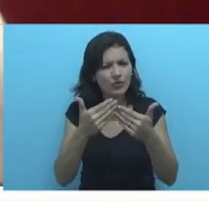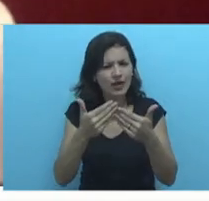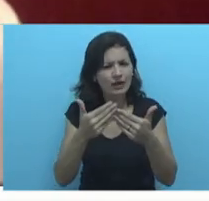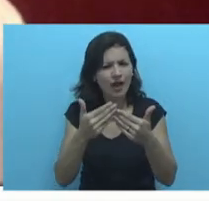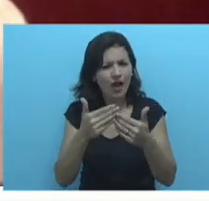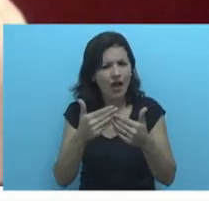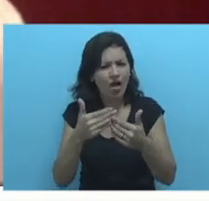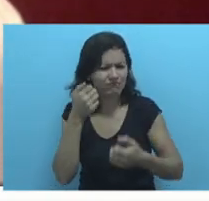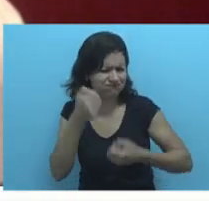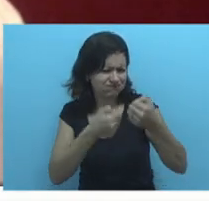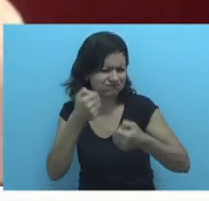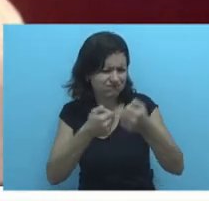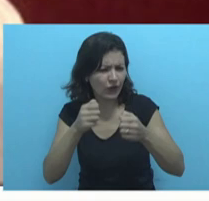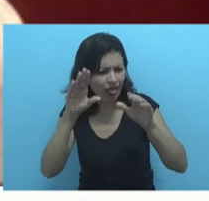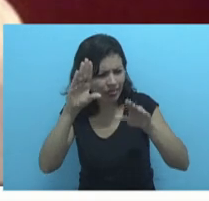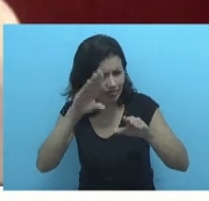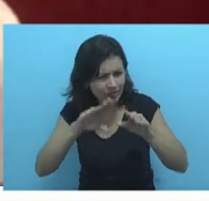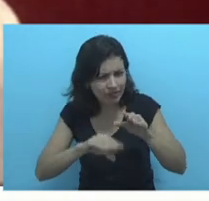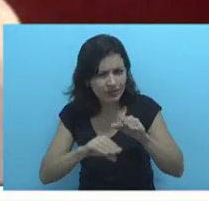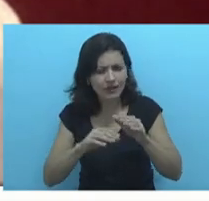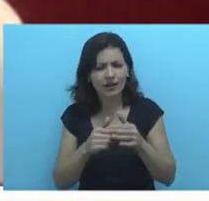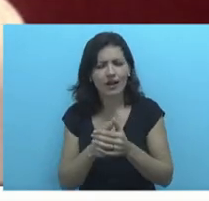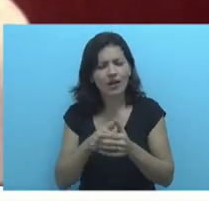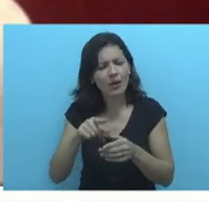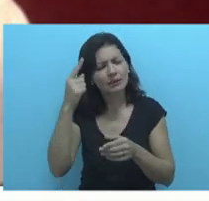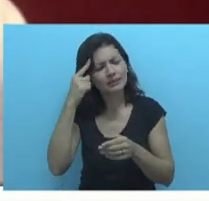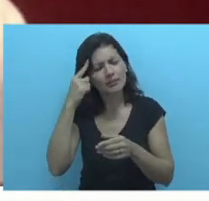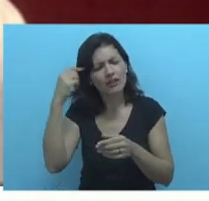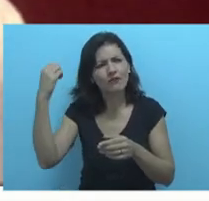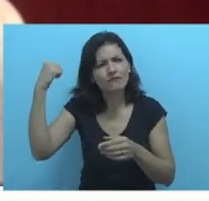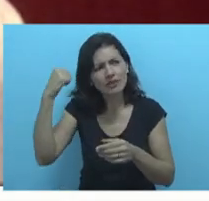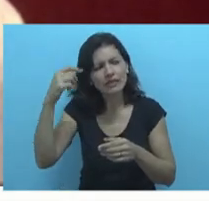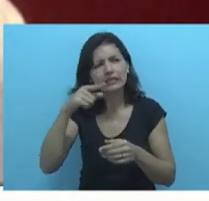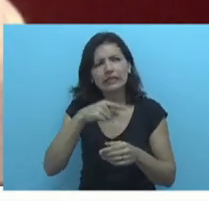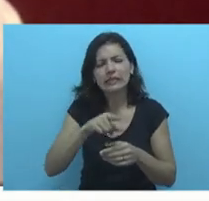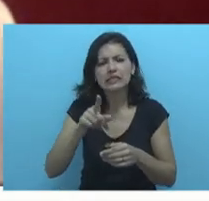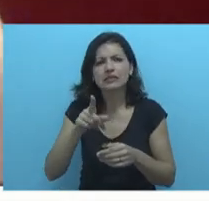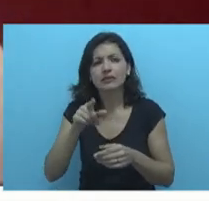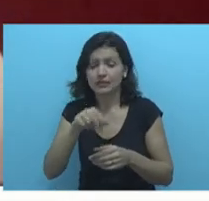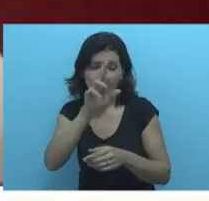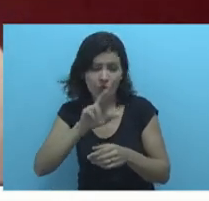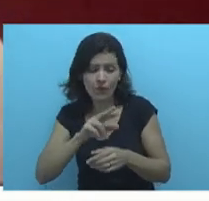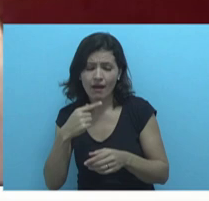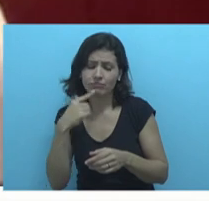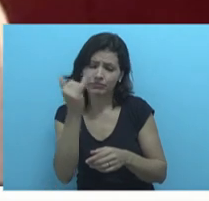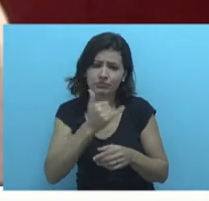sociedad desde una perspectiva feminista. Y Rita le